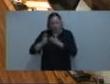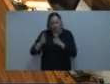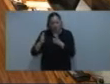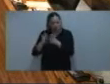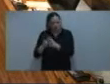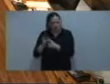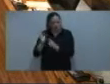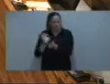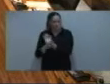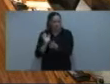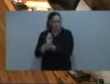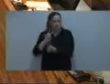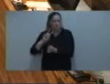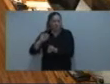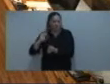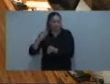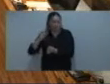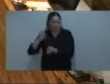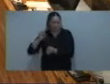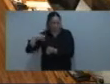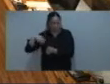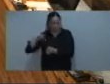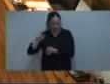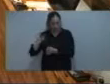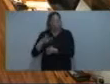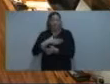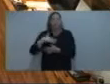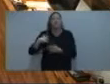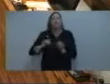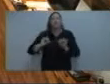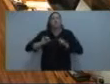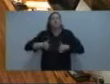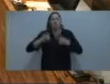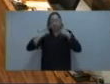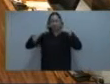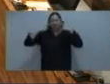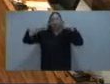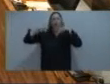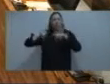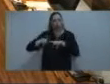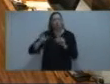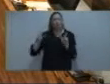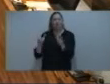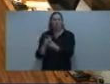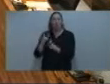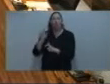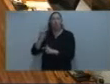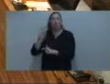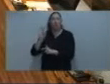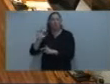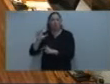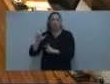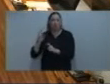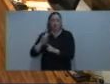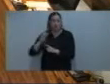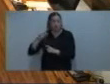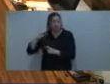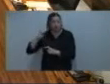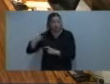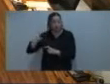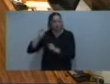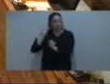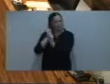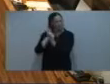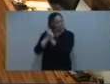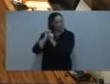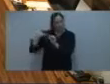de Villabona Quisiera comenzar haciendo un reconocimiento a la UTE de Villabona que han estado trabajando, están